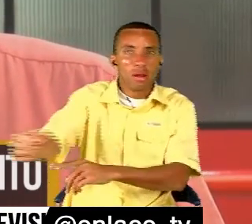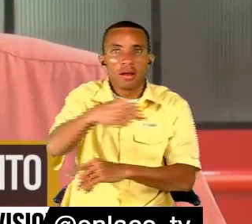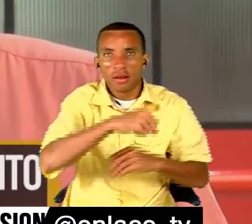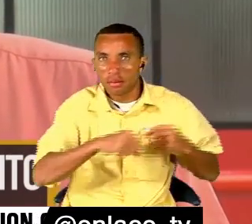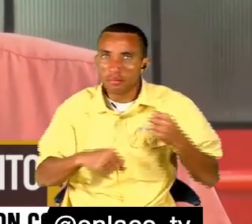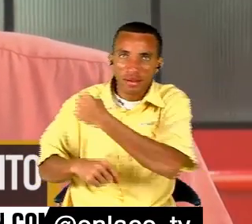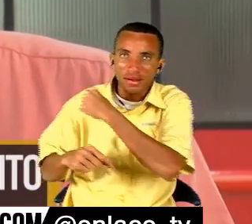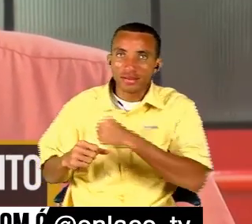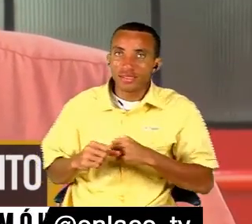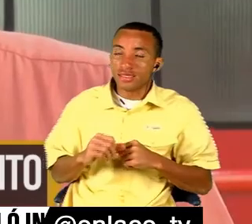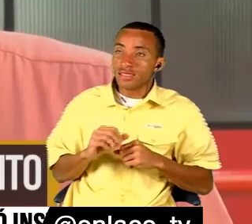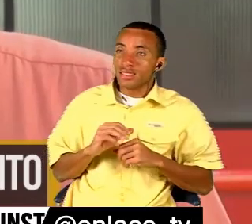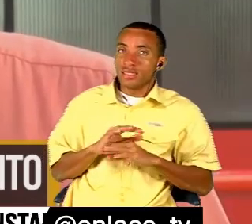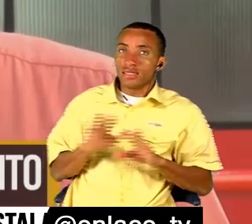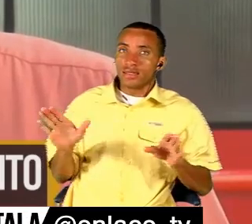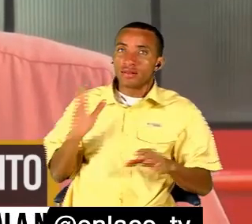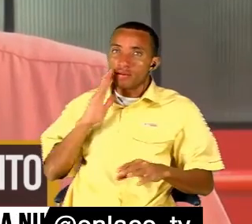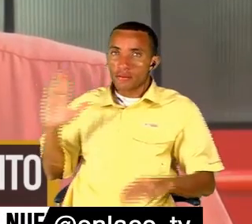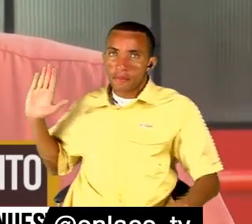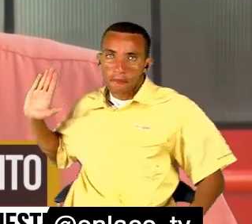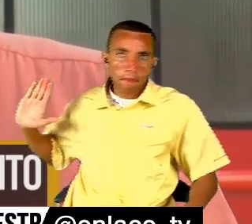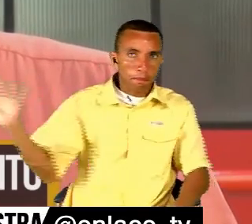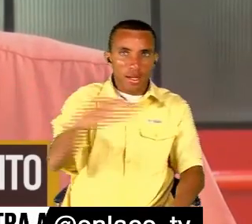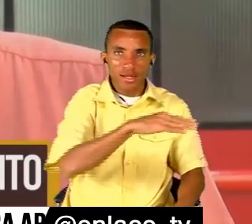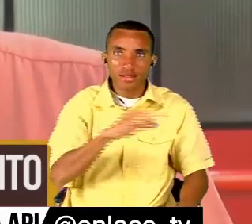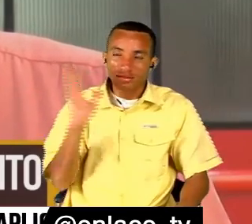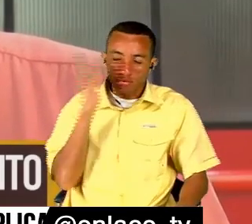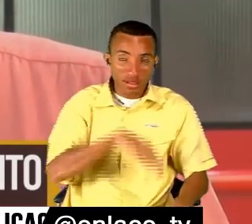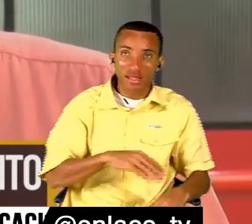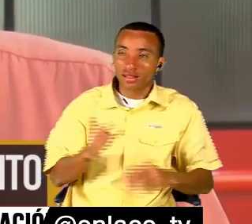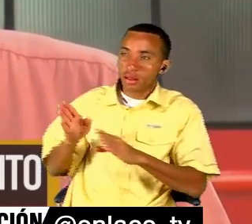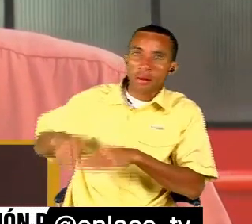le dio una cachetada y le dio unas patadas.